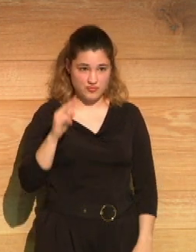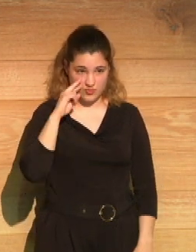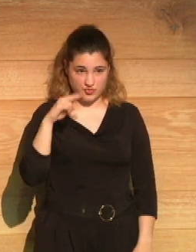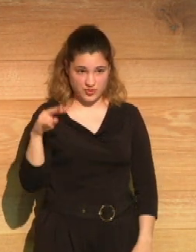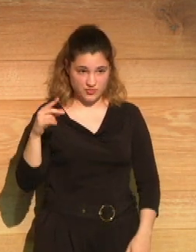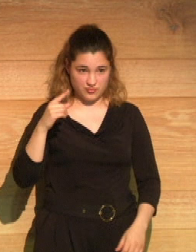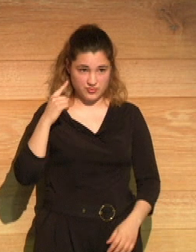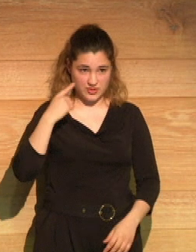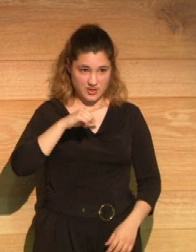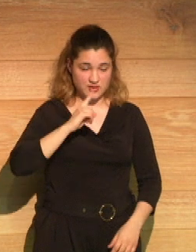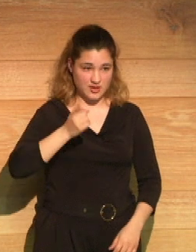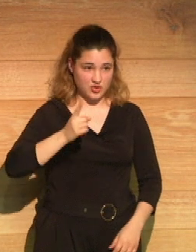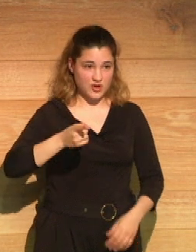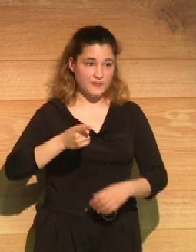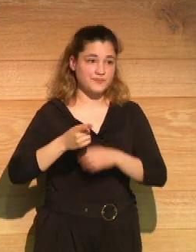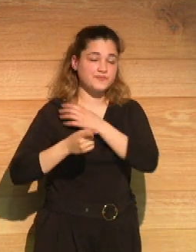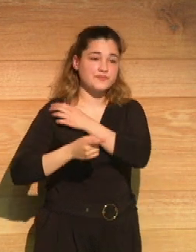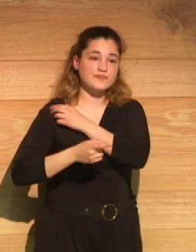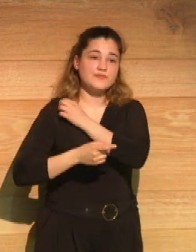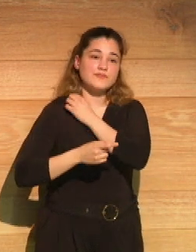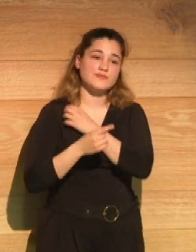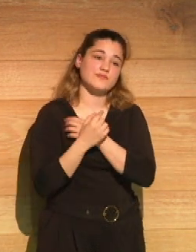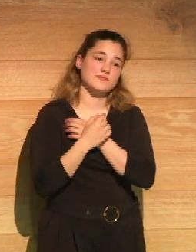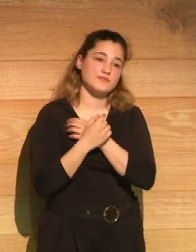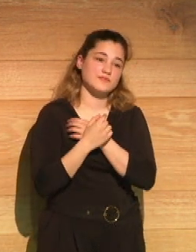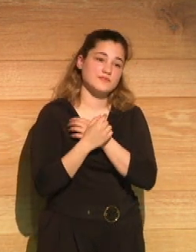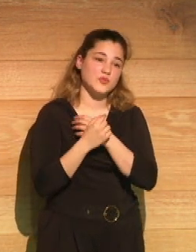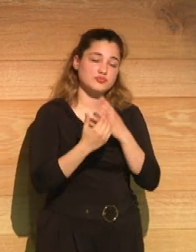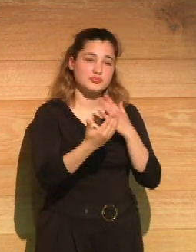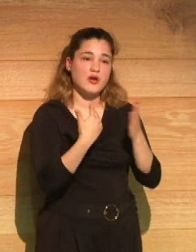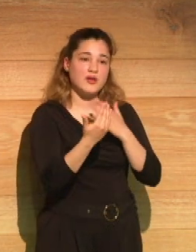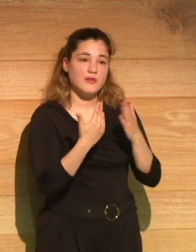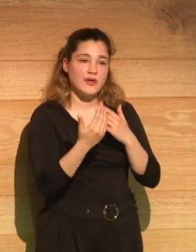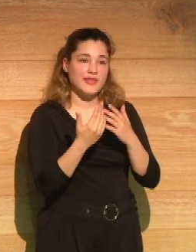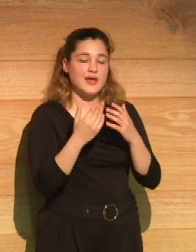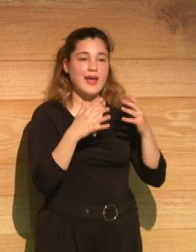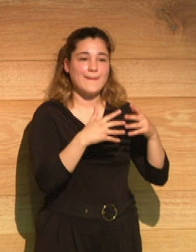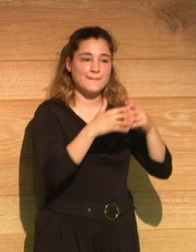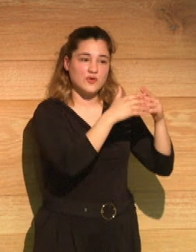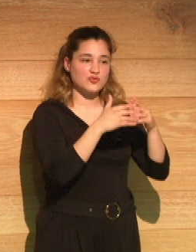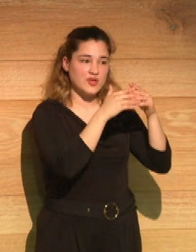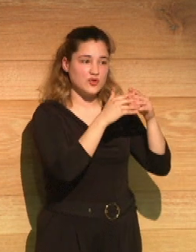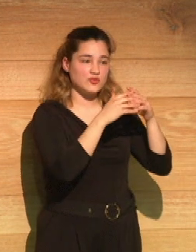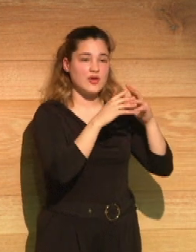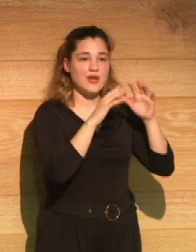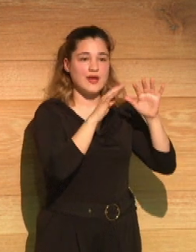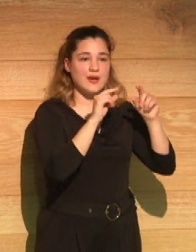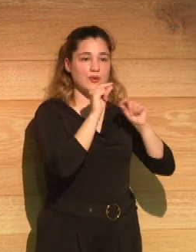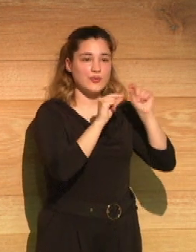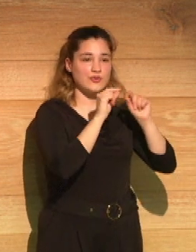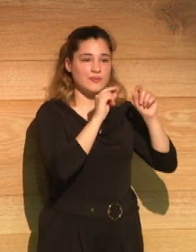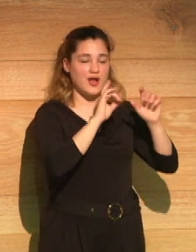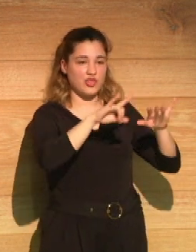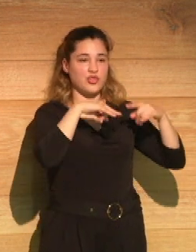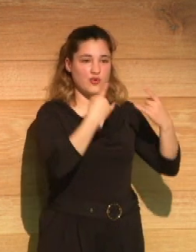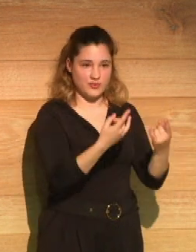nos llama a considerar una doble pandemia en los Estados Unidos. Es decir, tenemos la pandemia del COVID-19, pero también